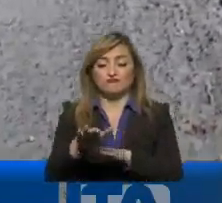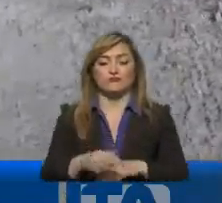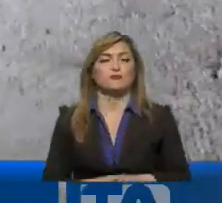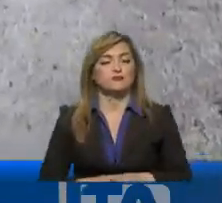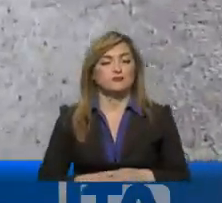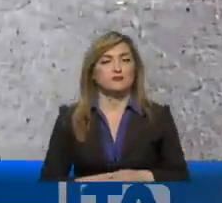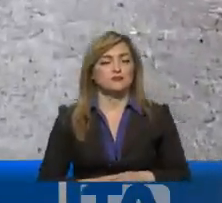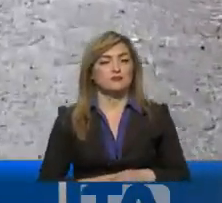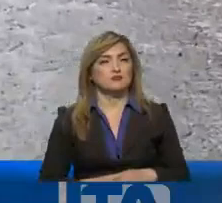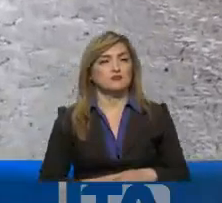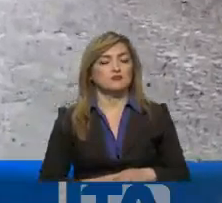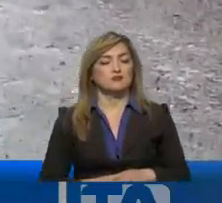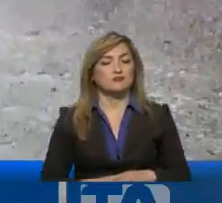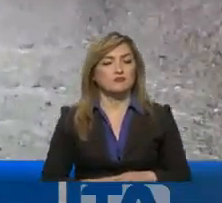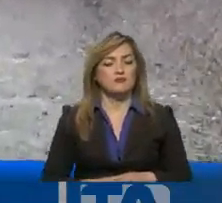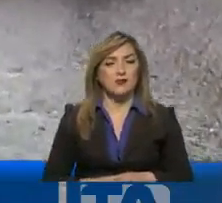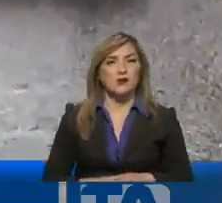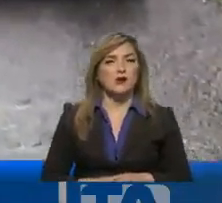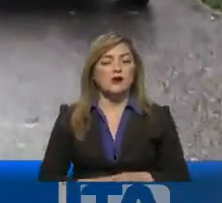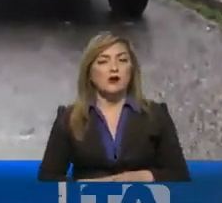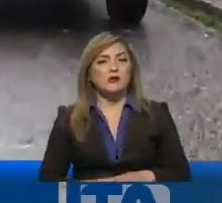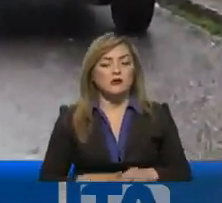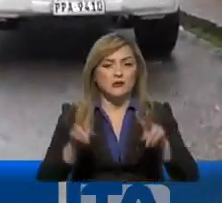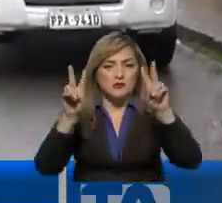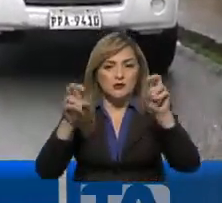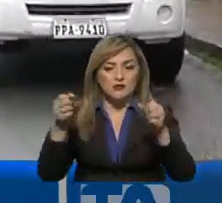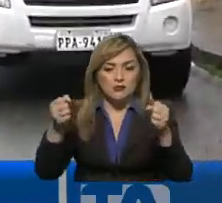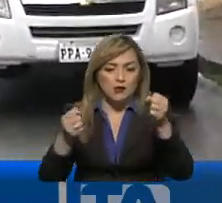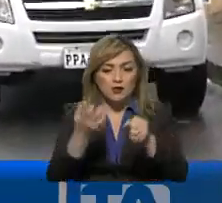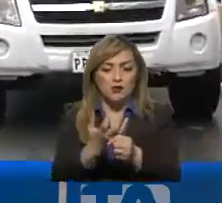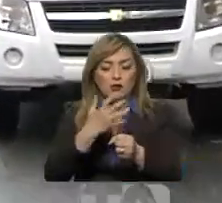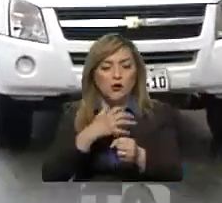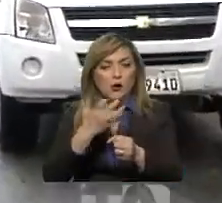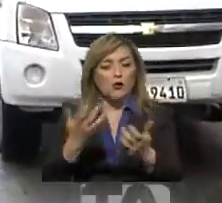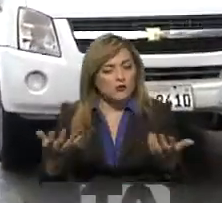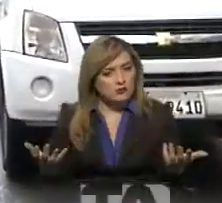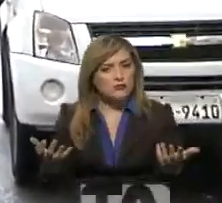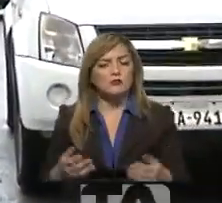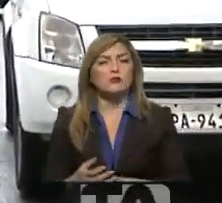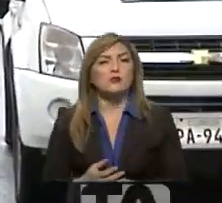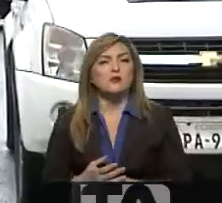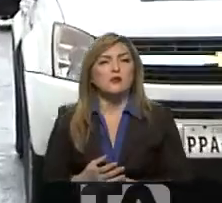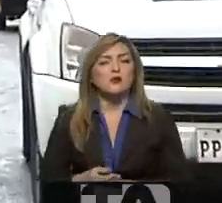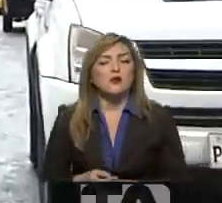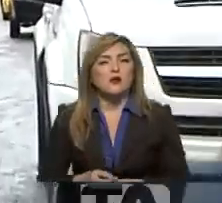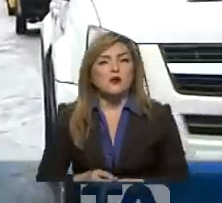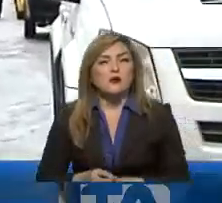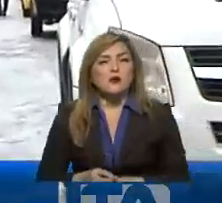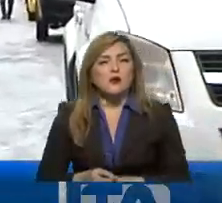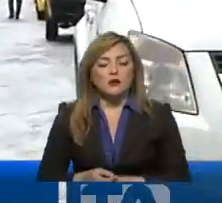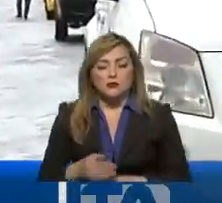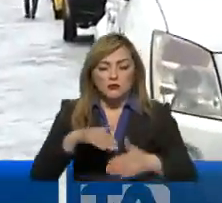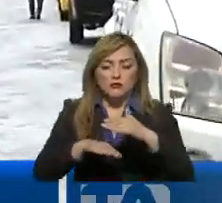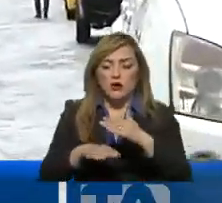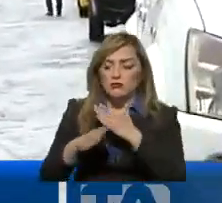señorita. Muchísimas y con el gracias. Tema de las volquetas también sería conveniente, sí, que se haga que se restrinja el paso